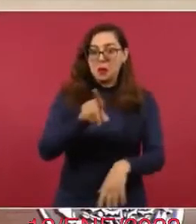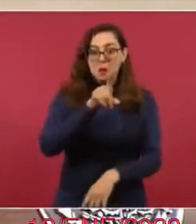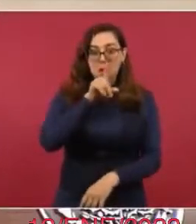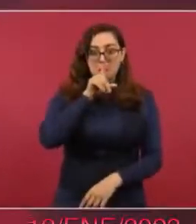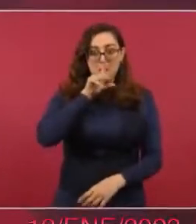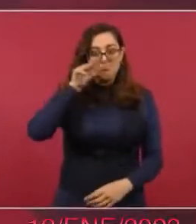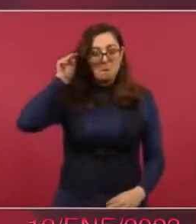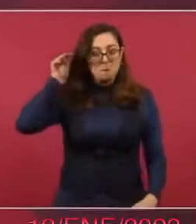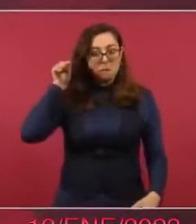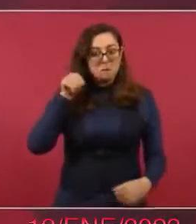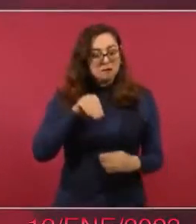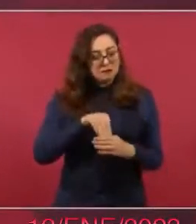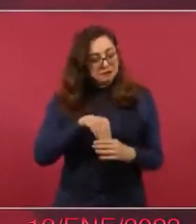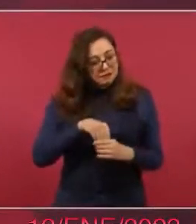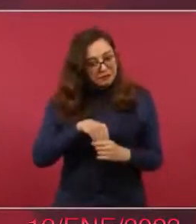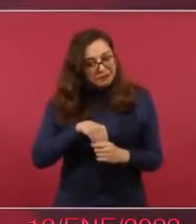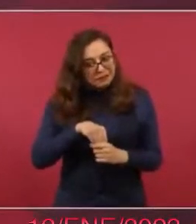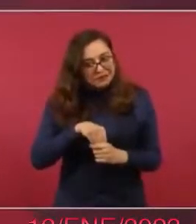es